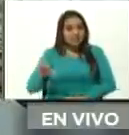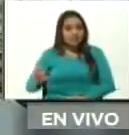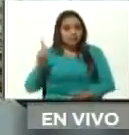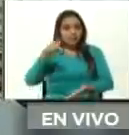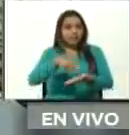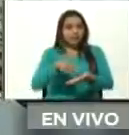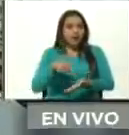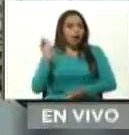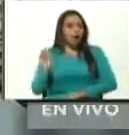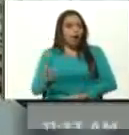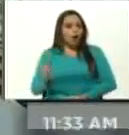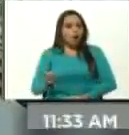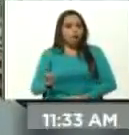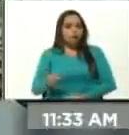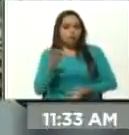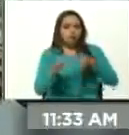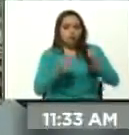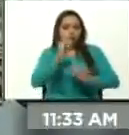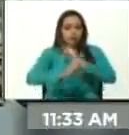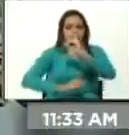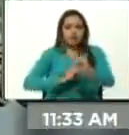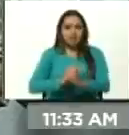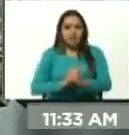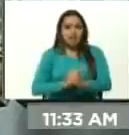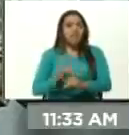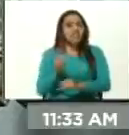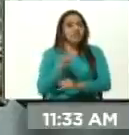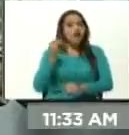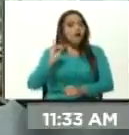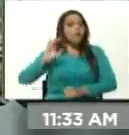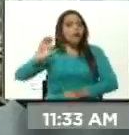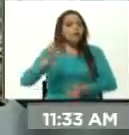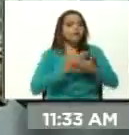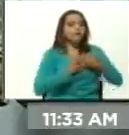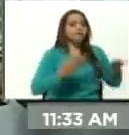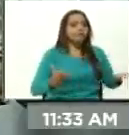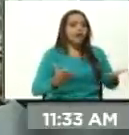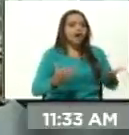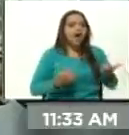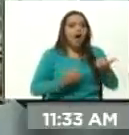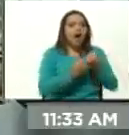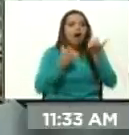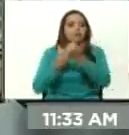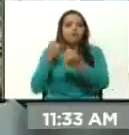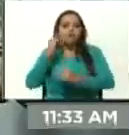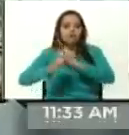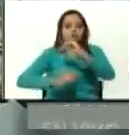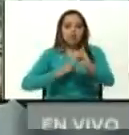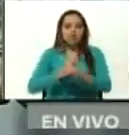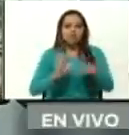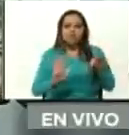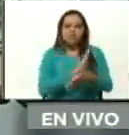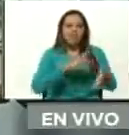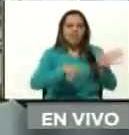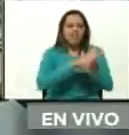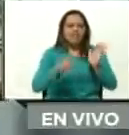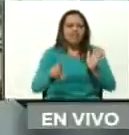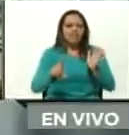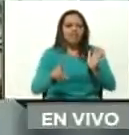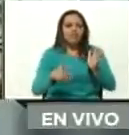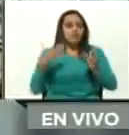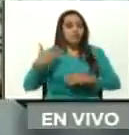Penal Internacional, y ha sido un país ganado para la cooperación internacional en defensa de los derechos